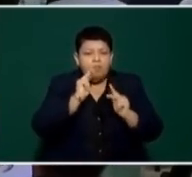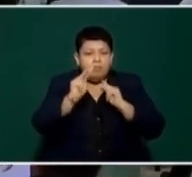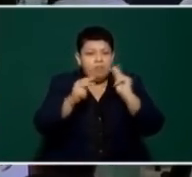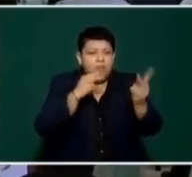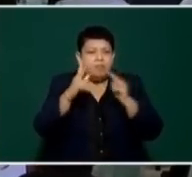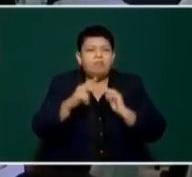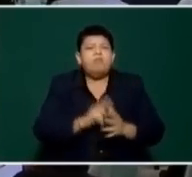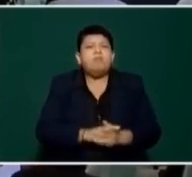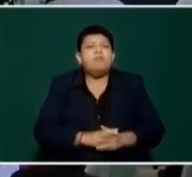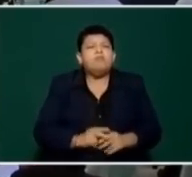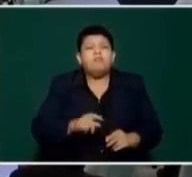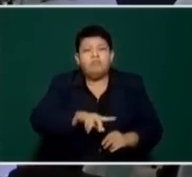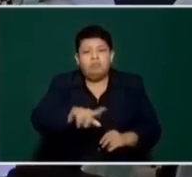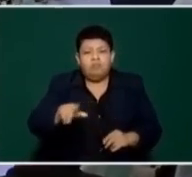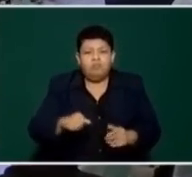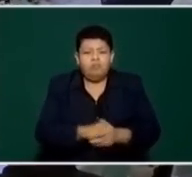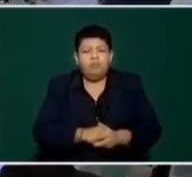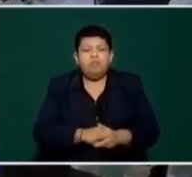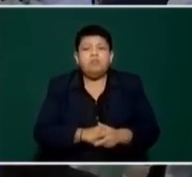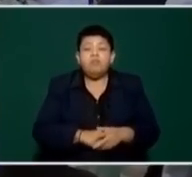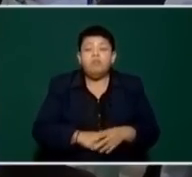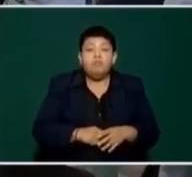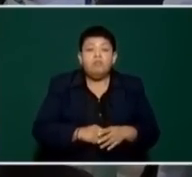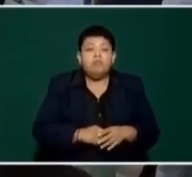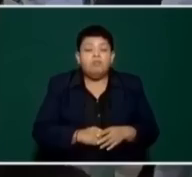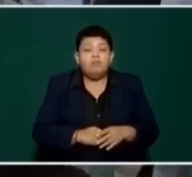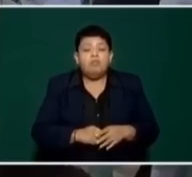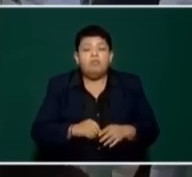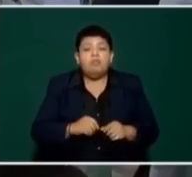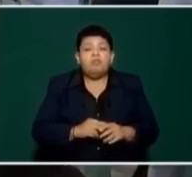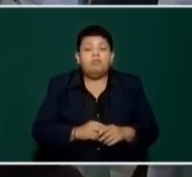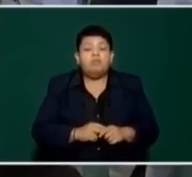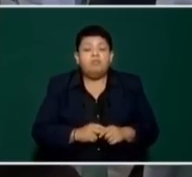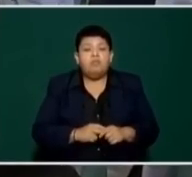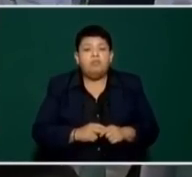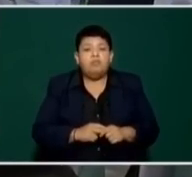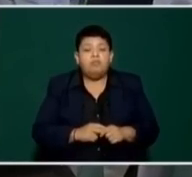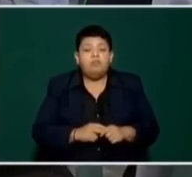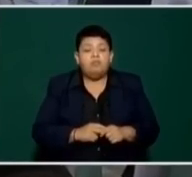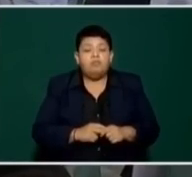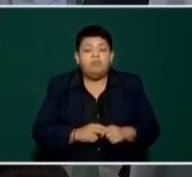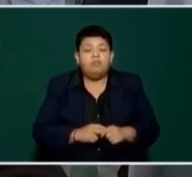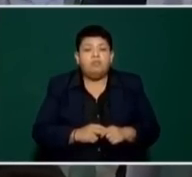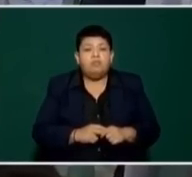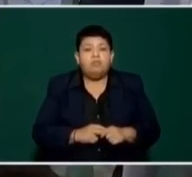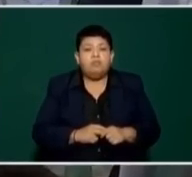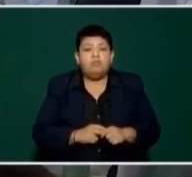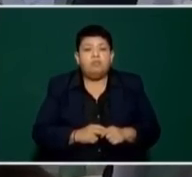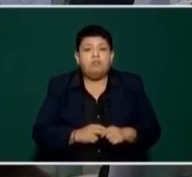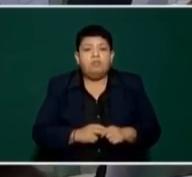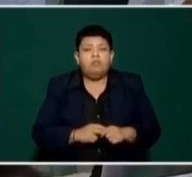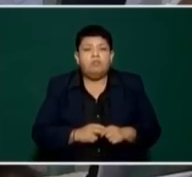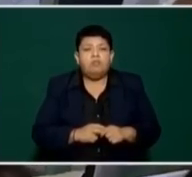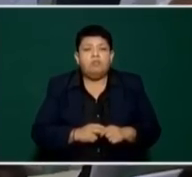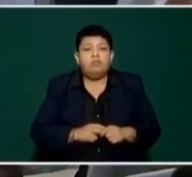Nos vamos a organizar, si lo